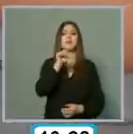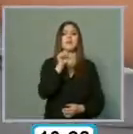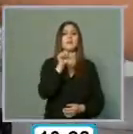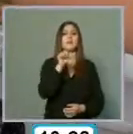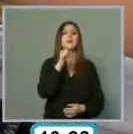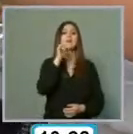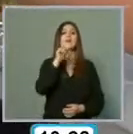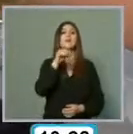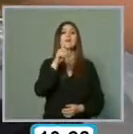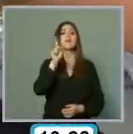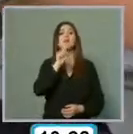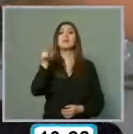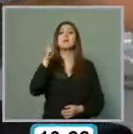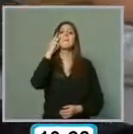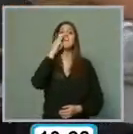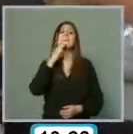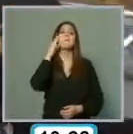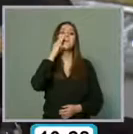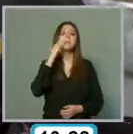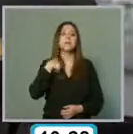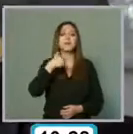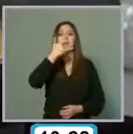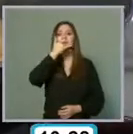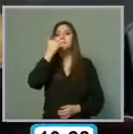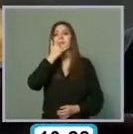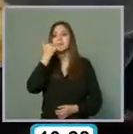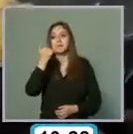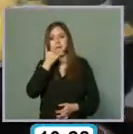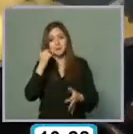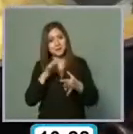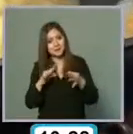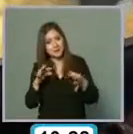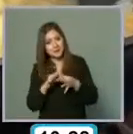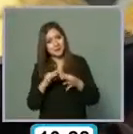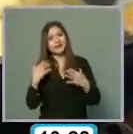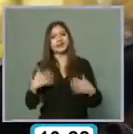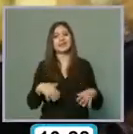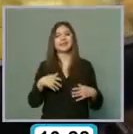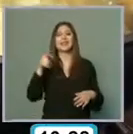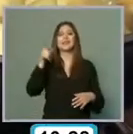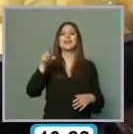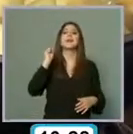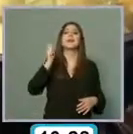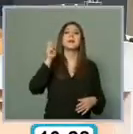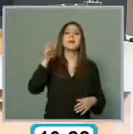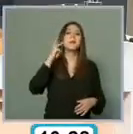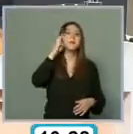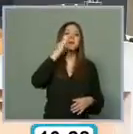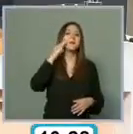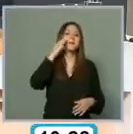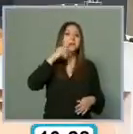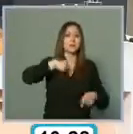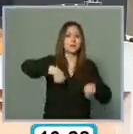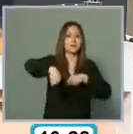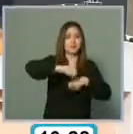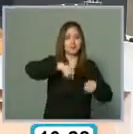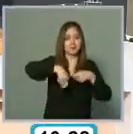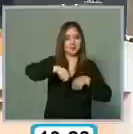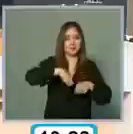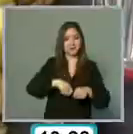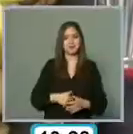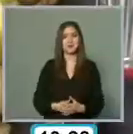Manzana, ¿no? Manzana, perdón, sí, ya le cambié a almendra, ¿ok? Digo, esa almendra estaba muy grande. Qué grande, qué muy jugosa la verde. almendra.